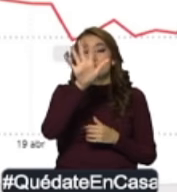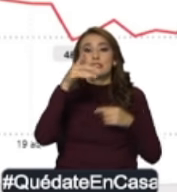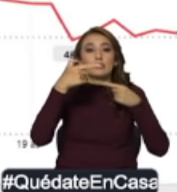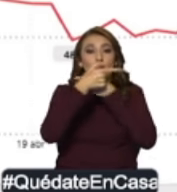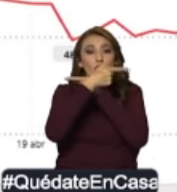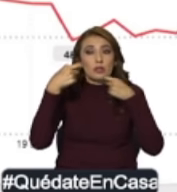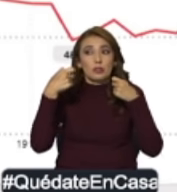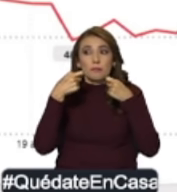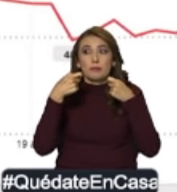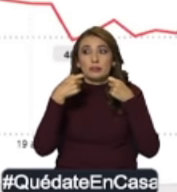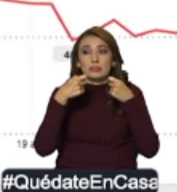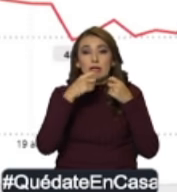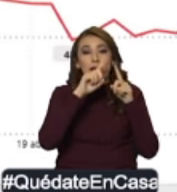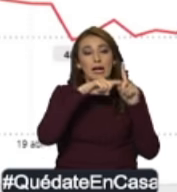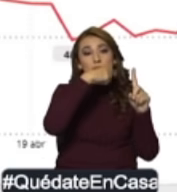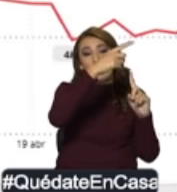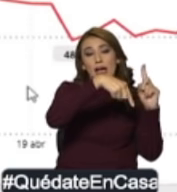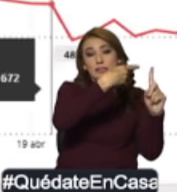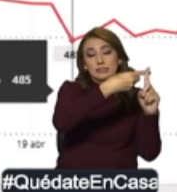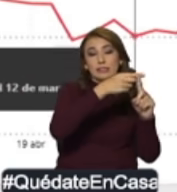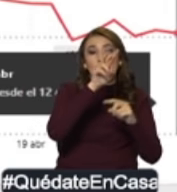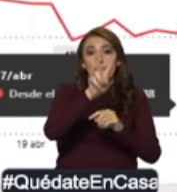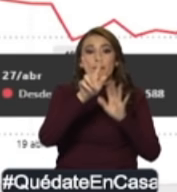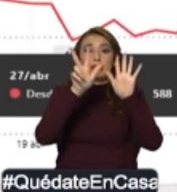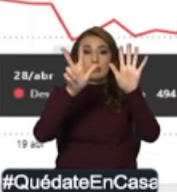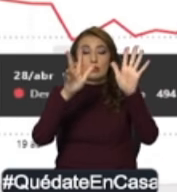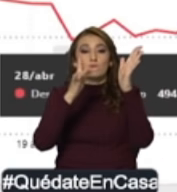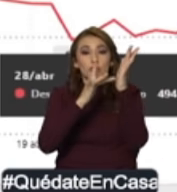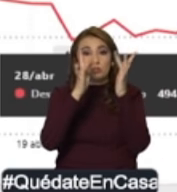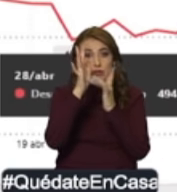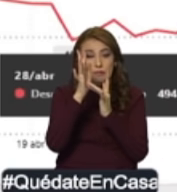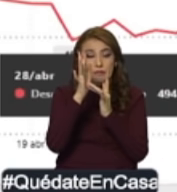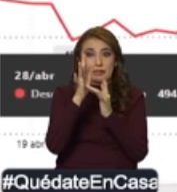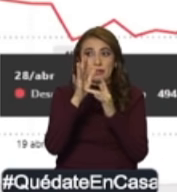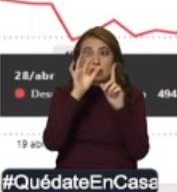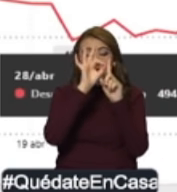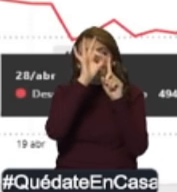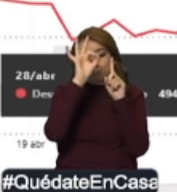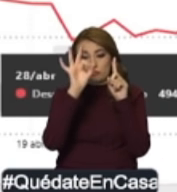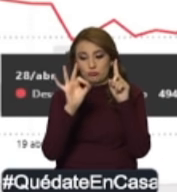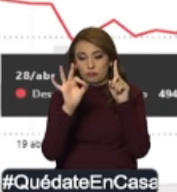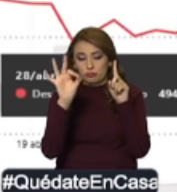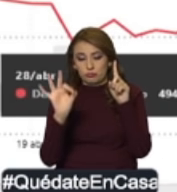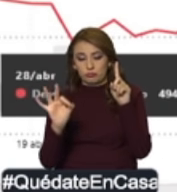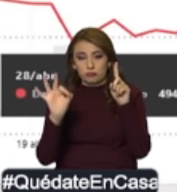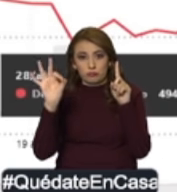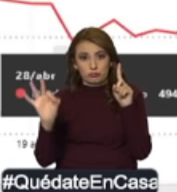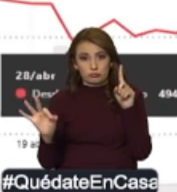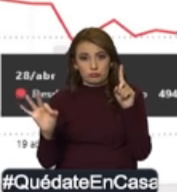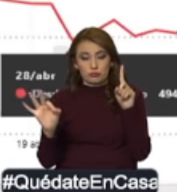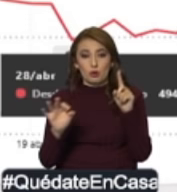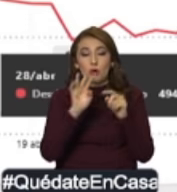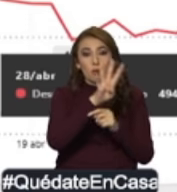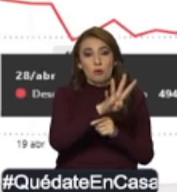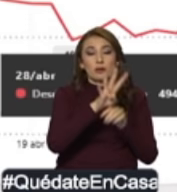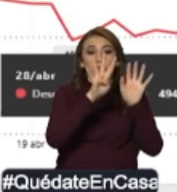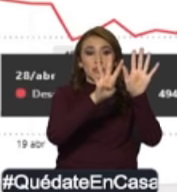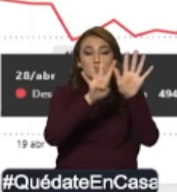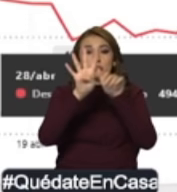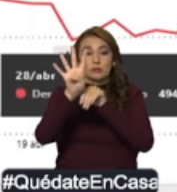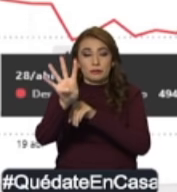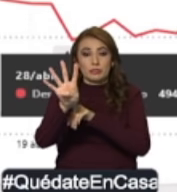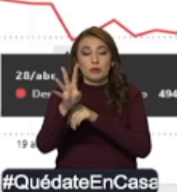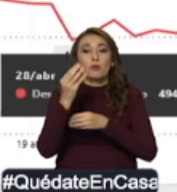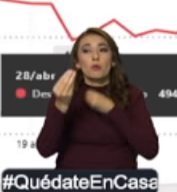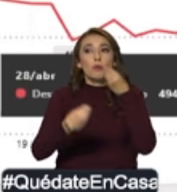relacionado ya al 28 de abril, que es la información actualizada que tenemos, que nosotros manejamos 494